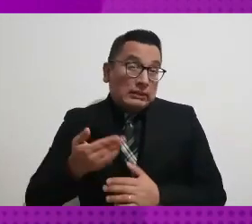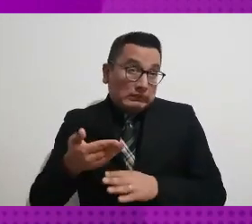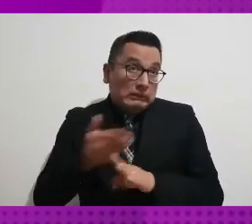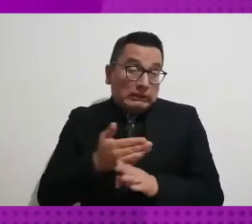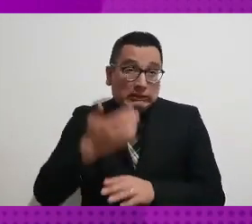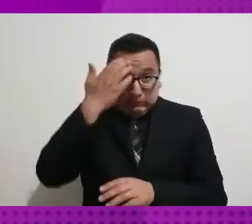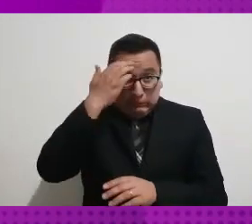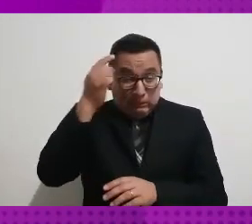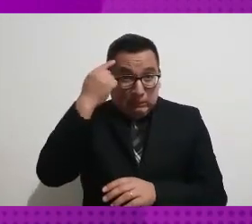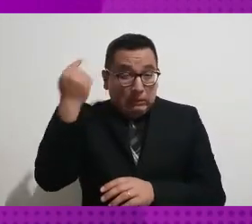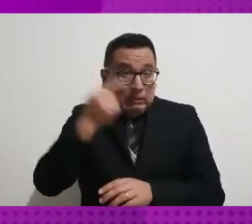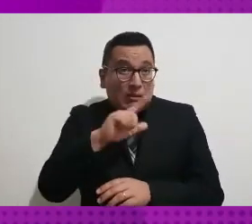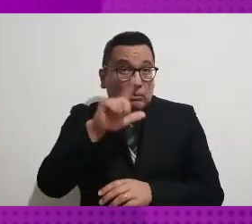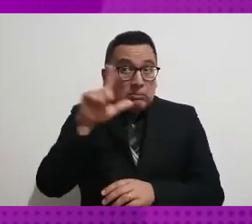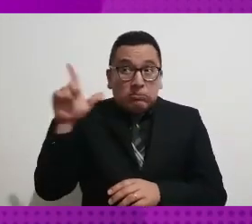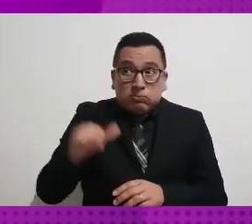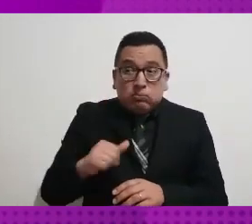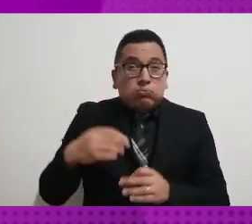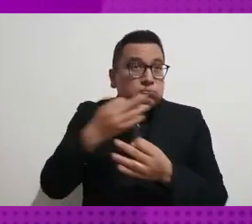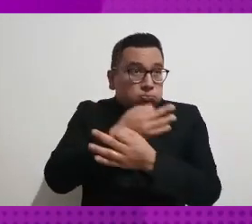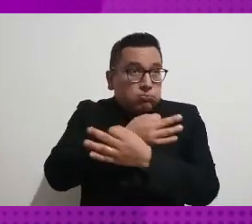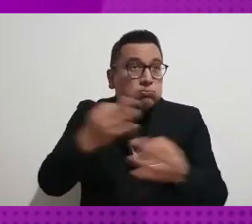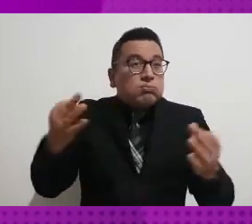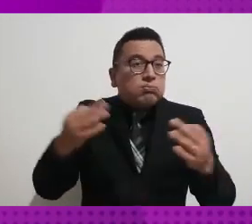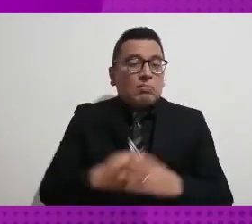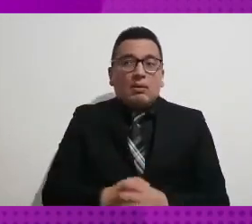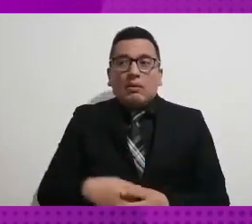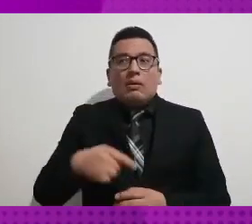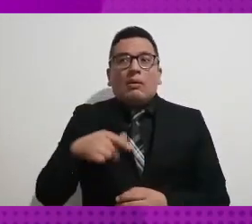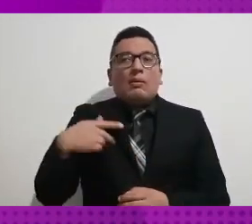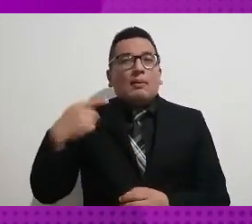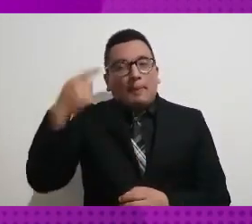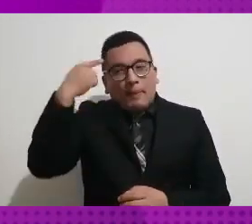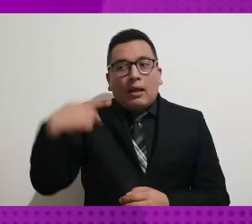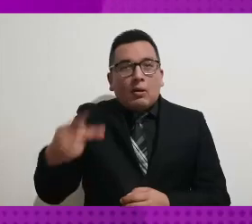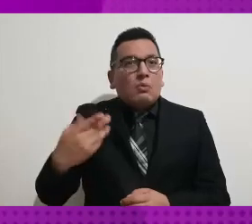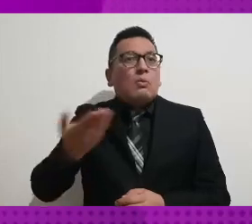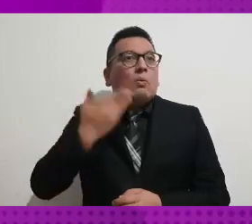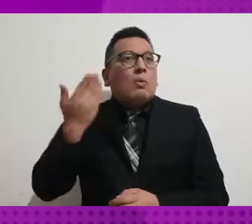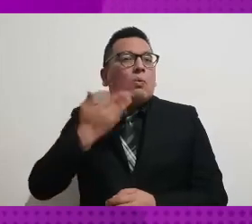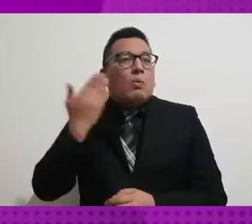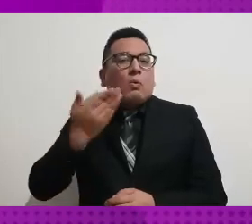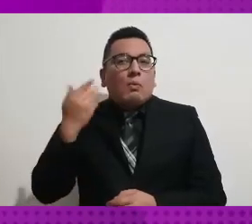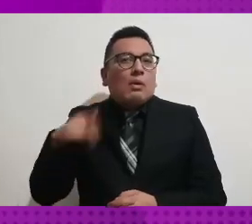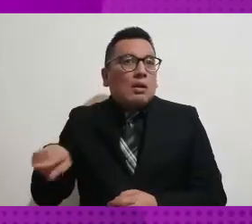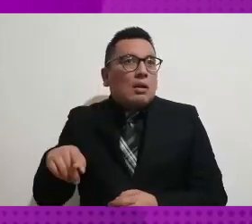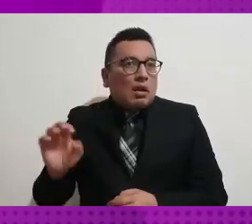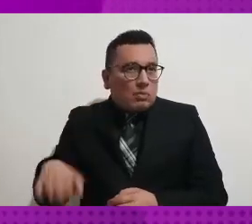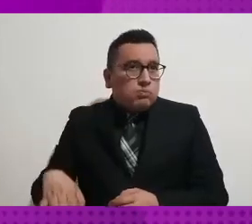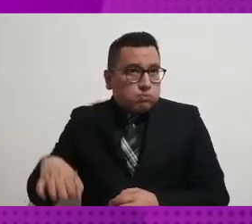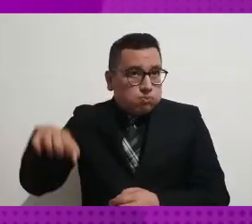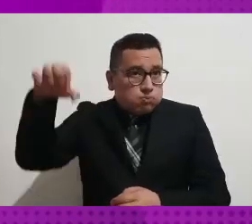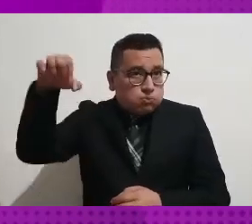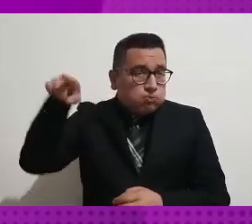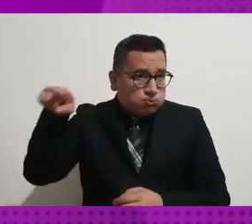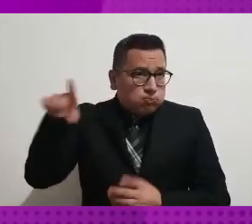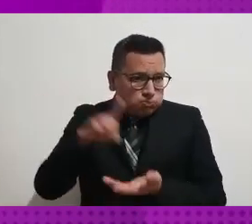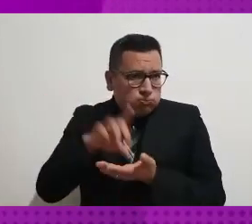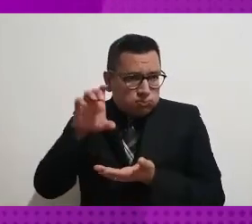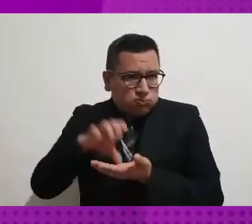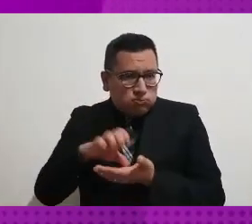conocer, para que al rato cuando sean adultos, también con la misma información, adulto con